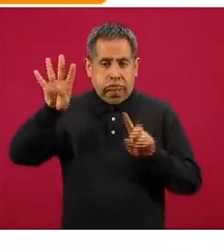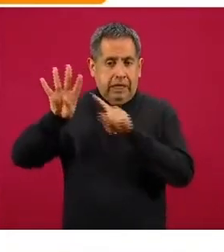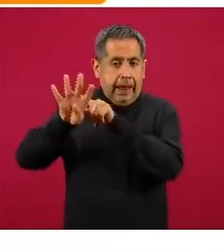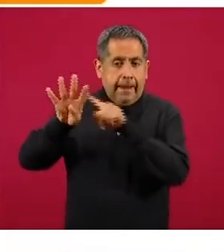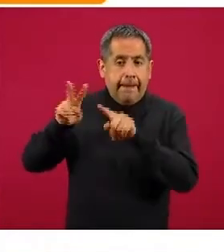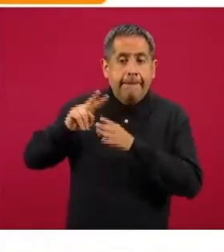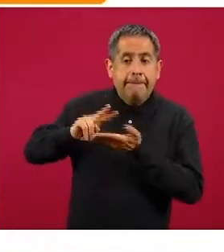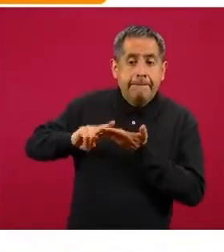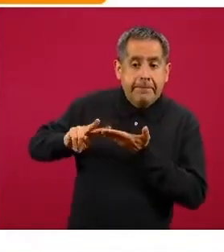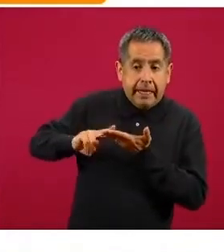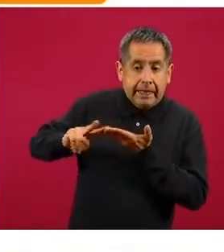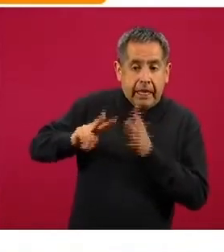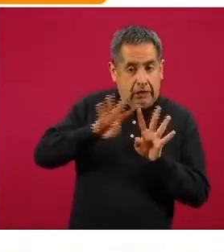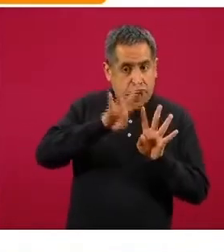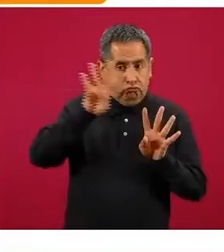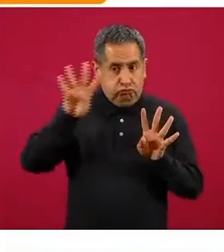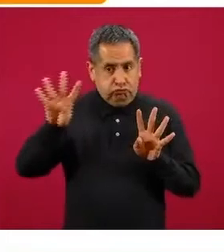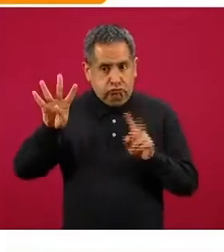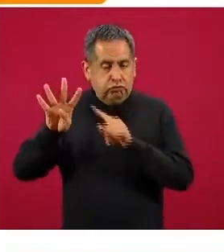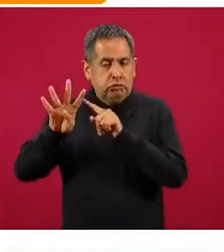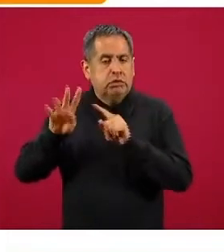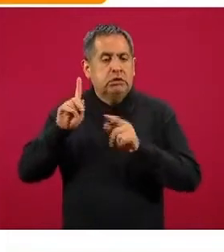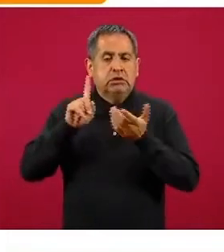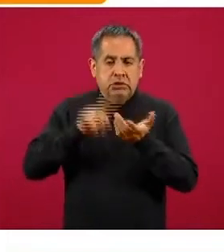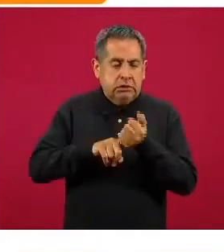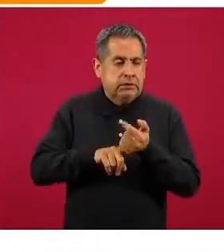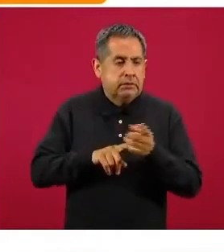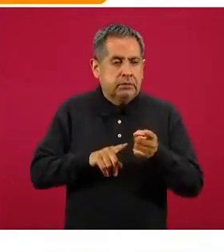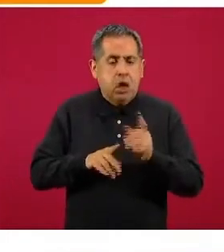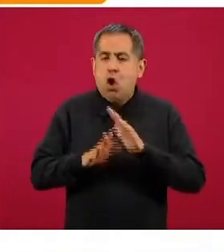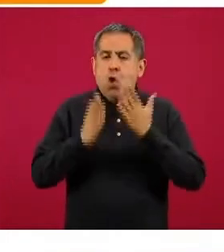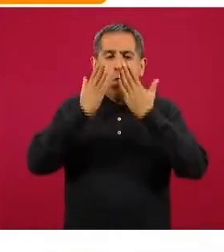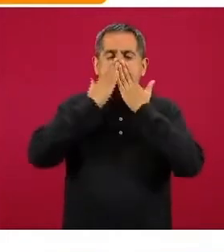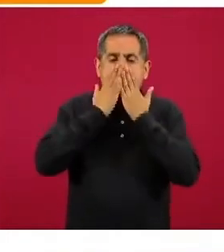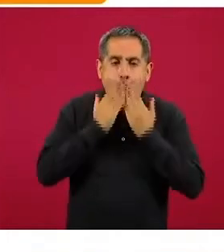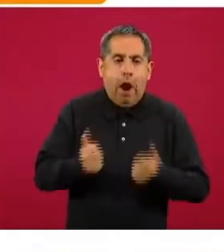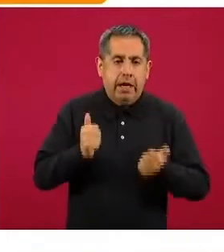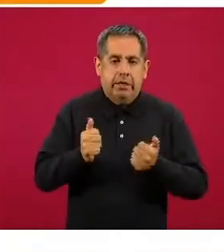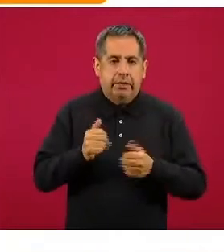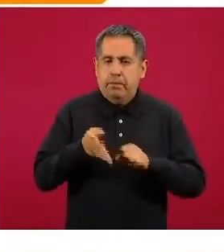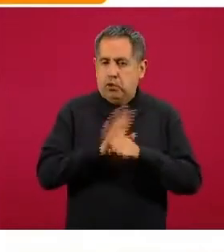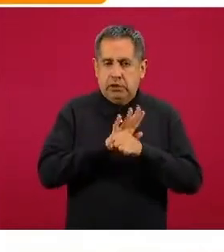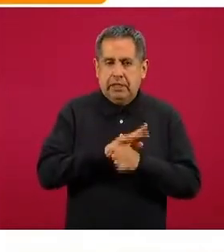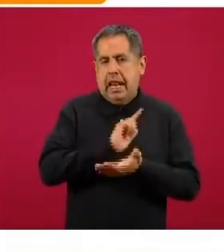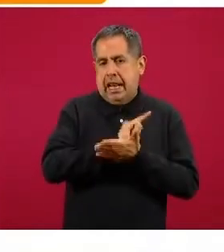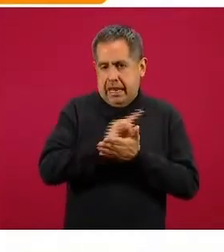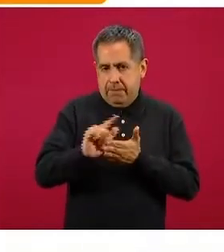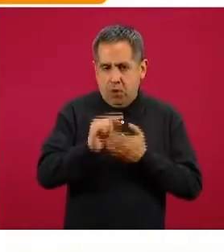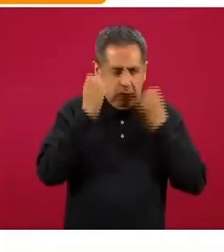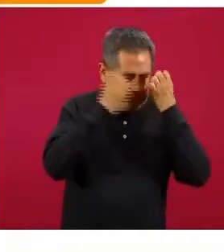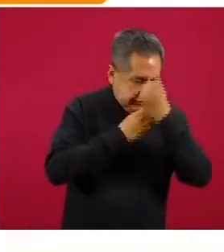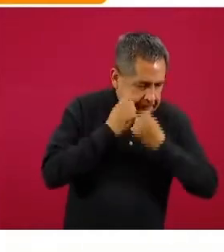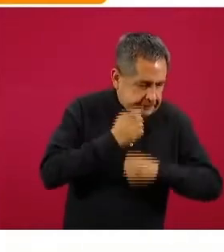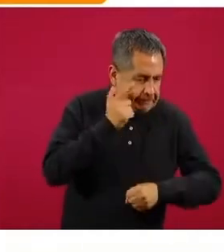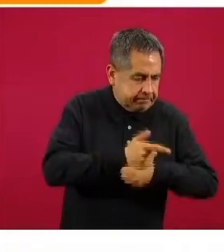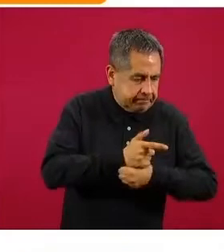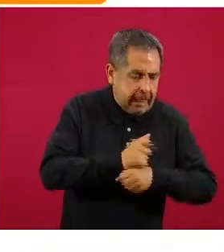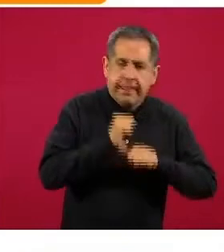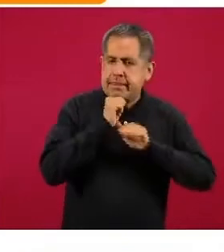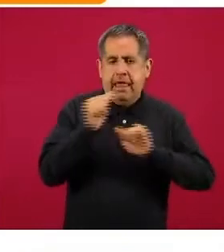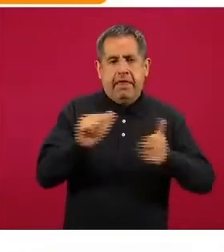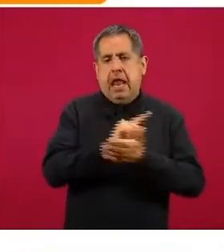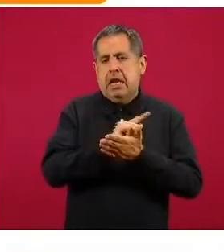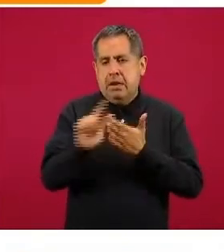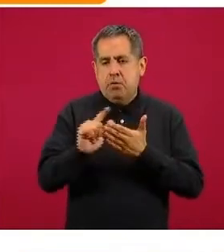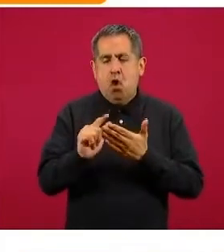representadas todas aquellas personas que de este gran grupo ya dieron negativo a la prueba del virus SARS-CoV-2 y por lo tanto